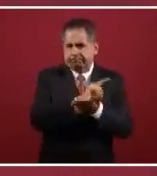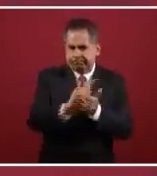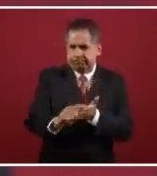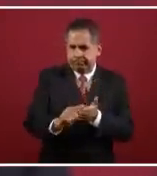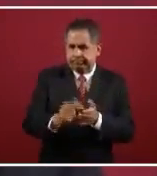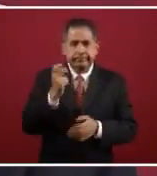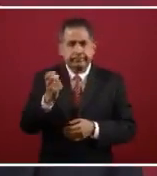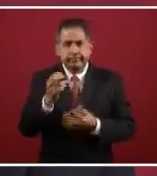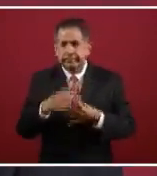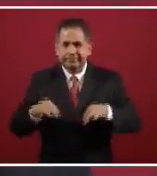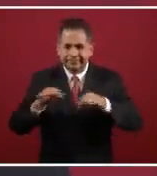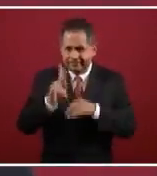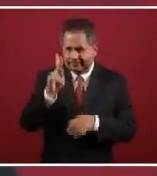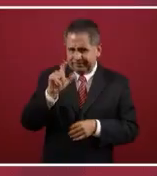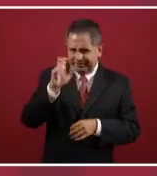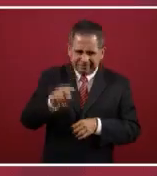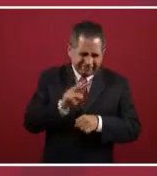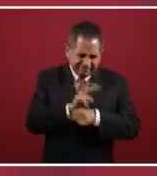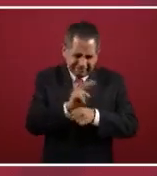plan fitosanitario